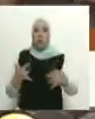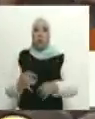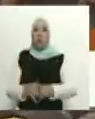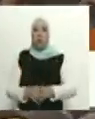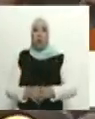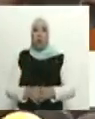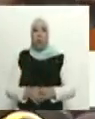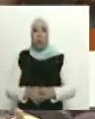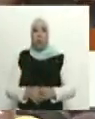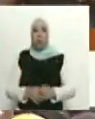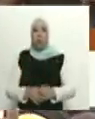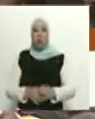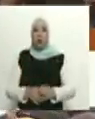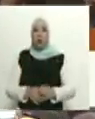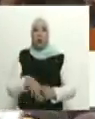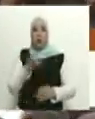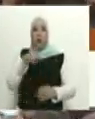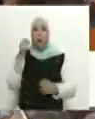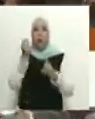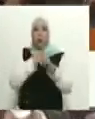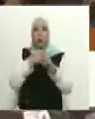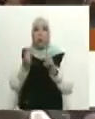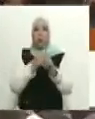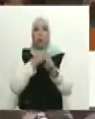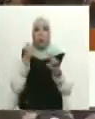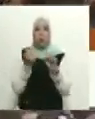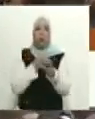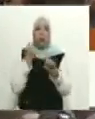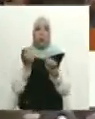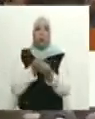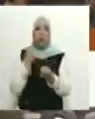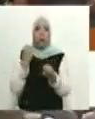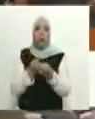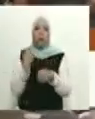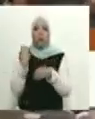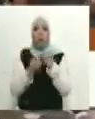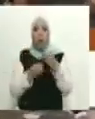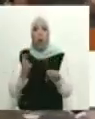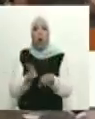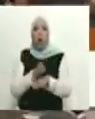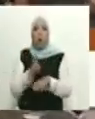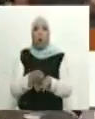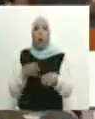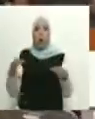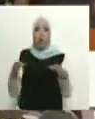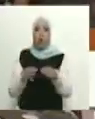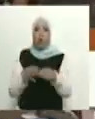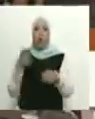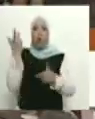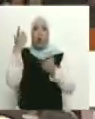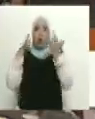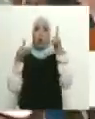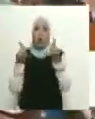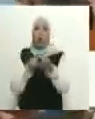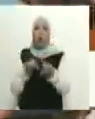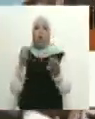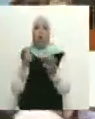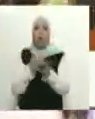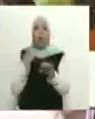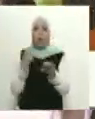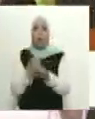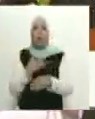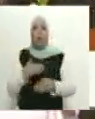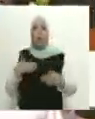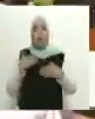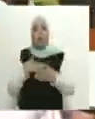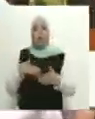egoísmo, sin peleas, sin grupos A, B, C. El único grupo que debe haber es el chavismo, que trabaja por el